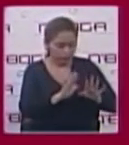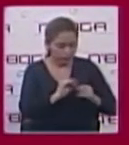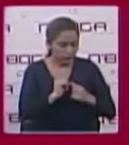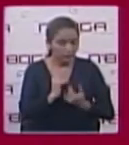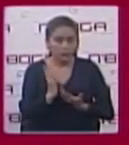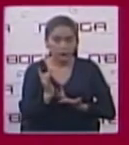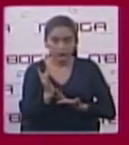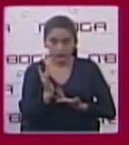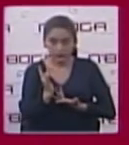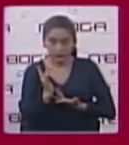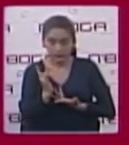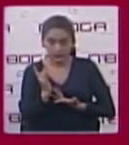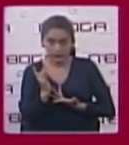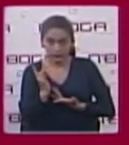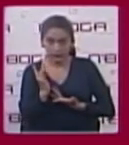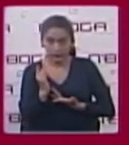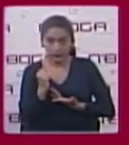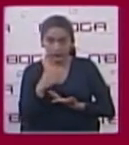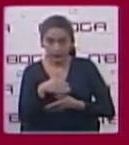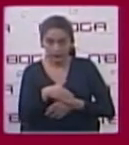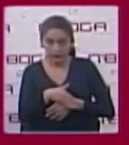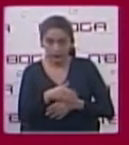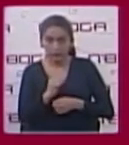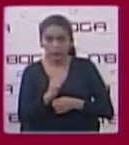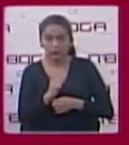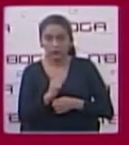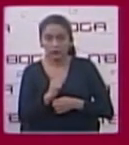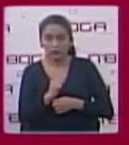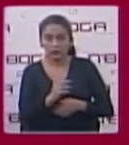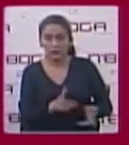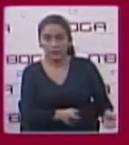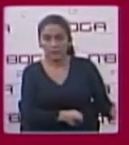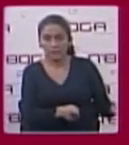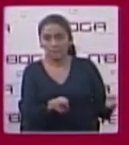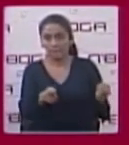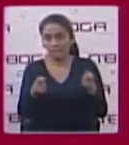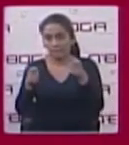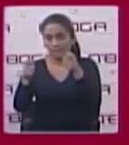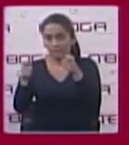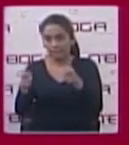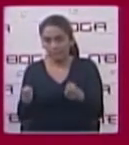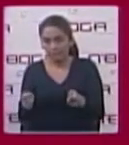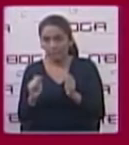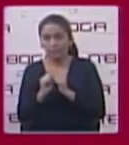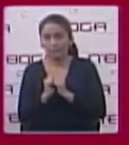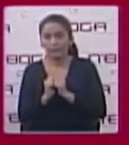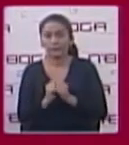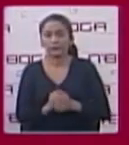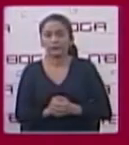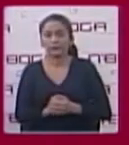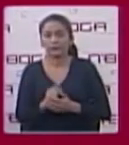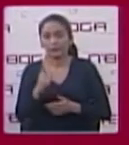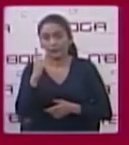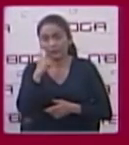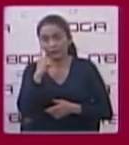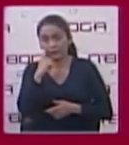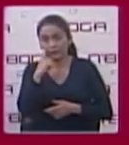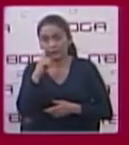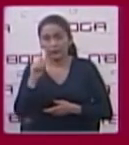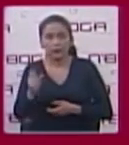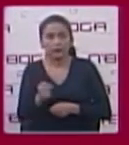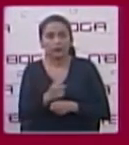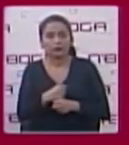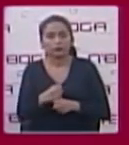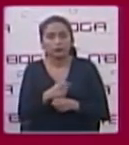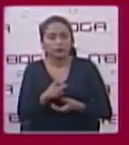se hace una cata, se arma una ficha técnica luego de la cata para ver la calidad de este café y